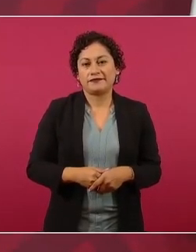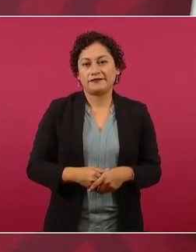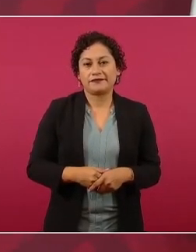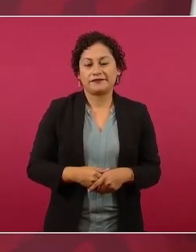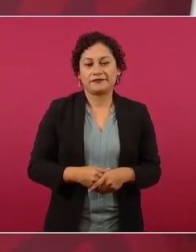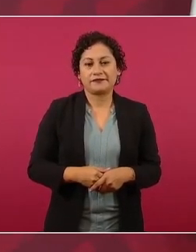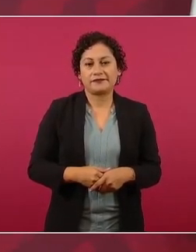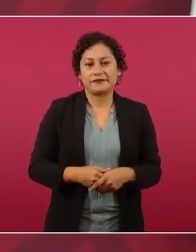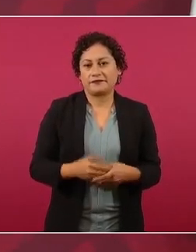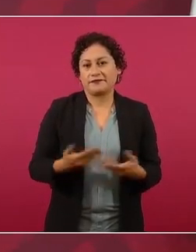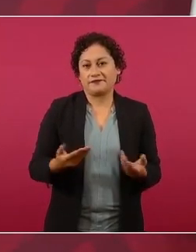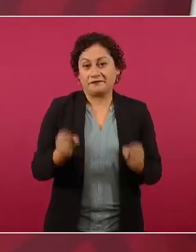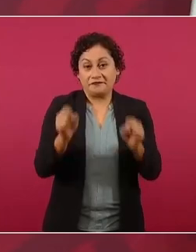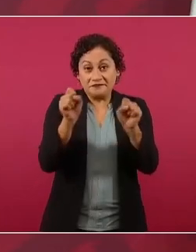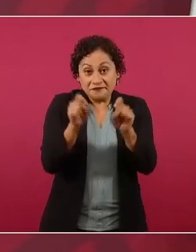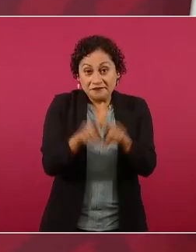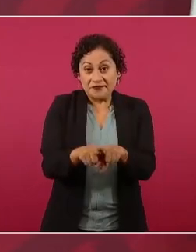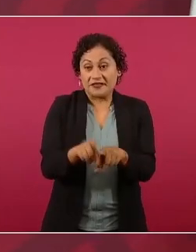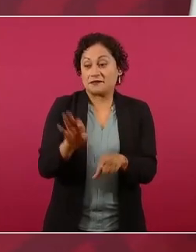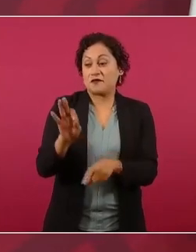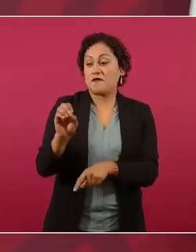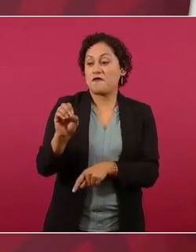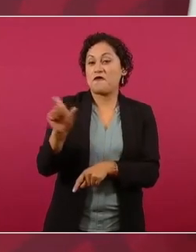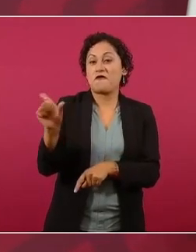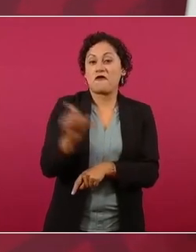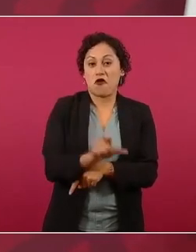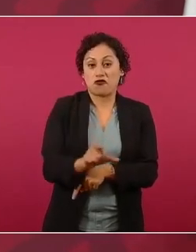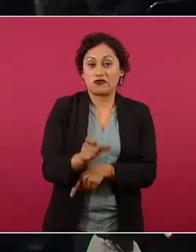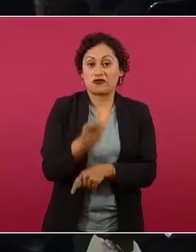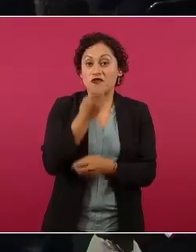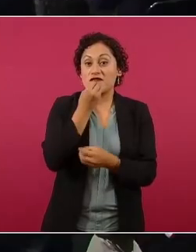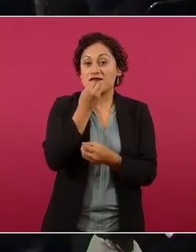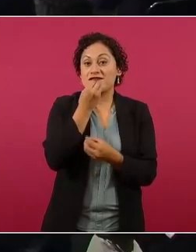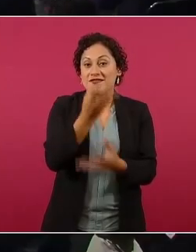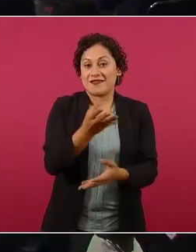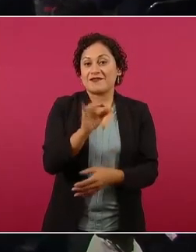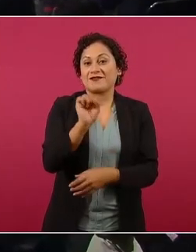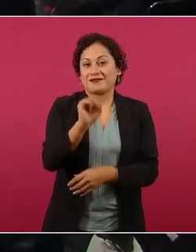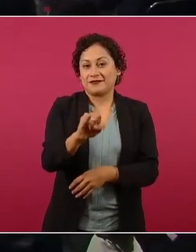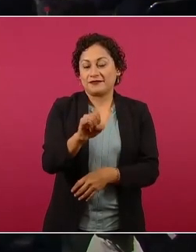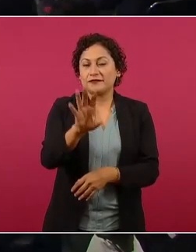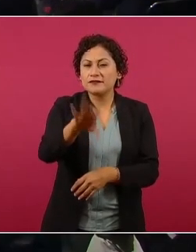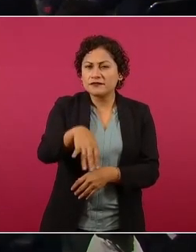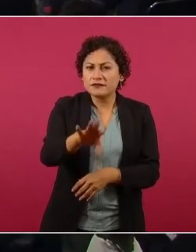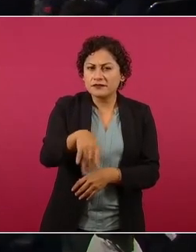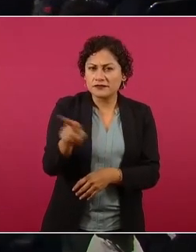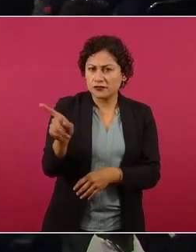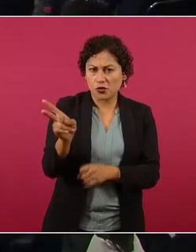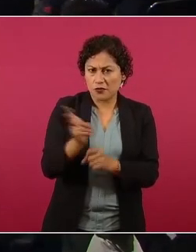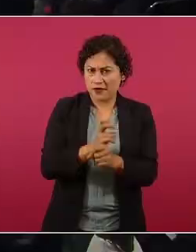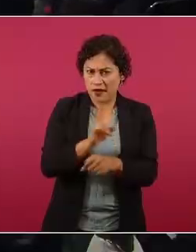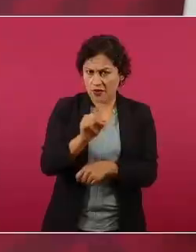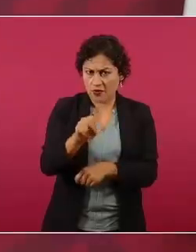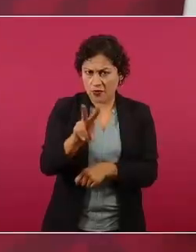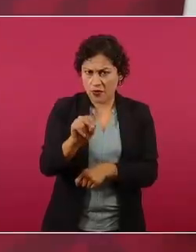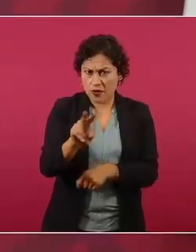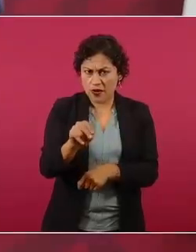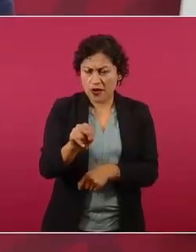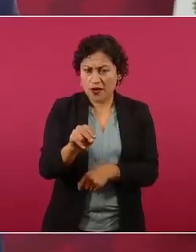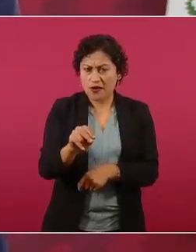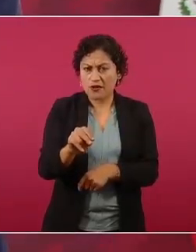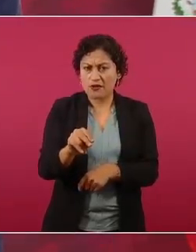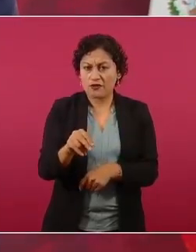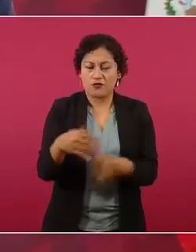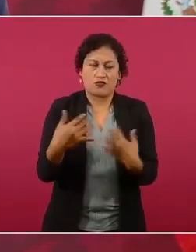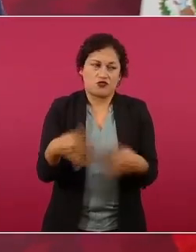Hasta Fox lo reconoció. No invitaron a Fox, ¿verdad? A la reunión. Hubiera